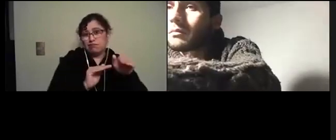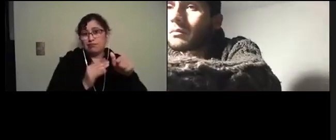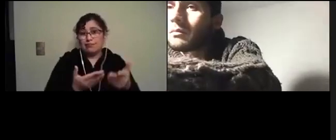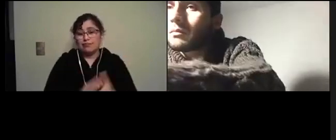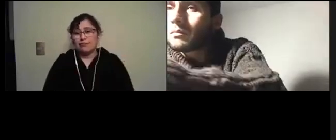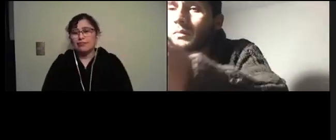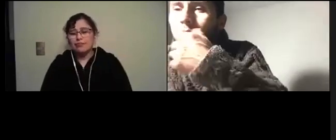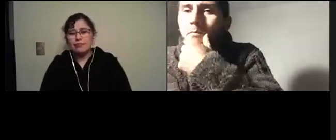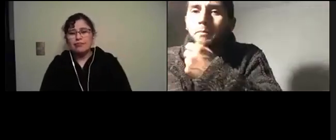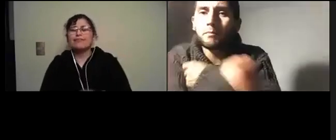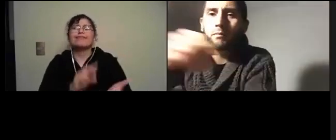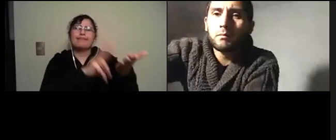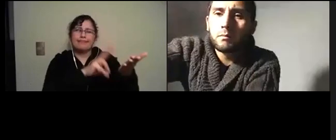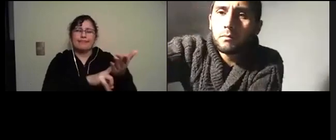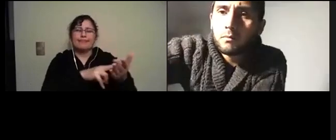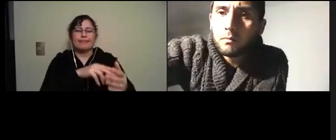Sí, es verdad, profe.